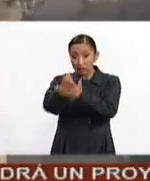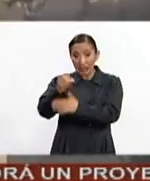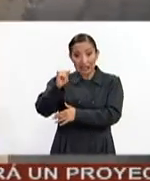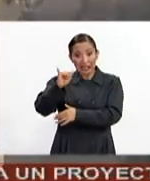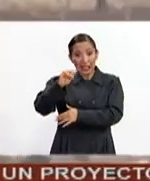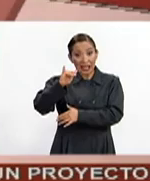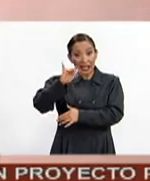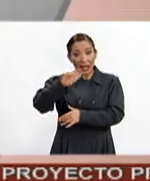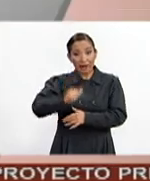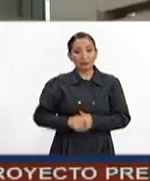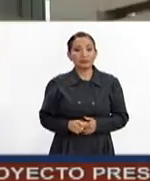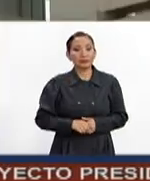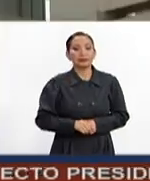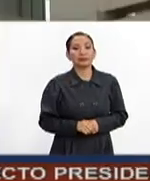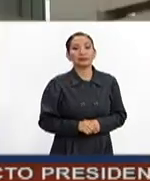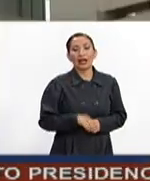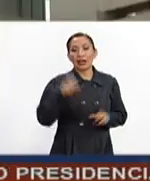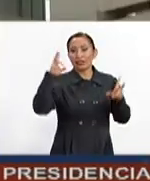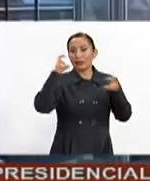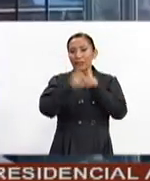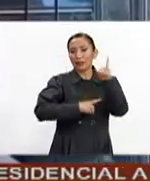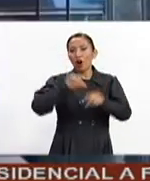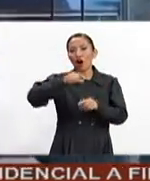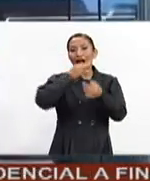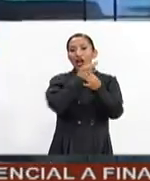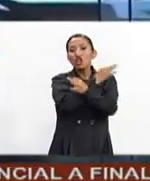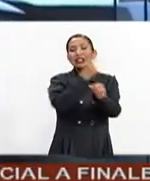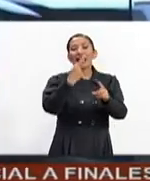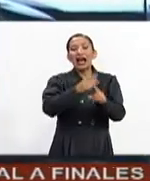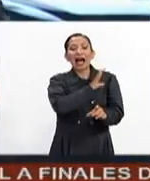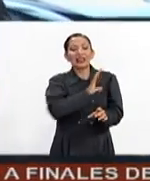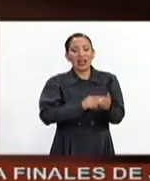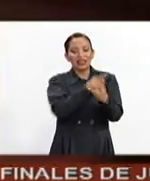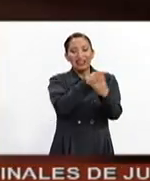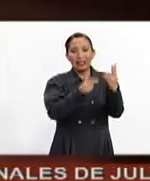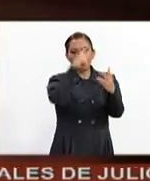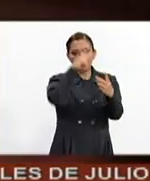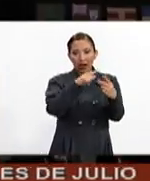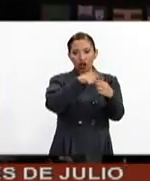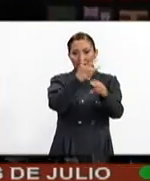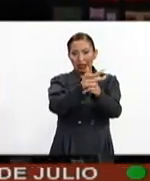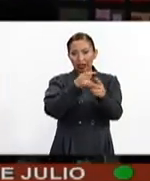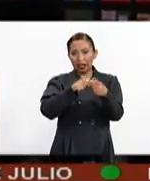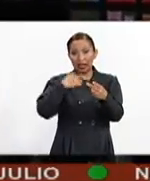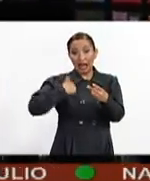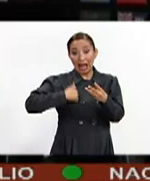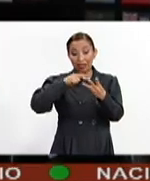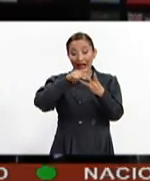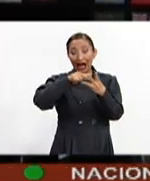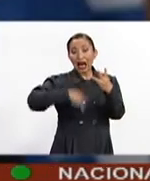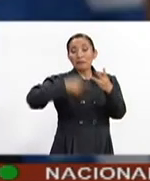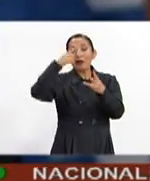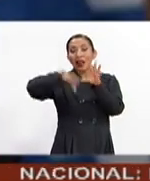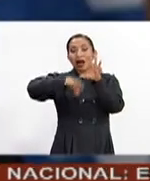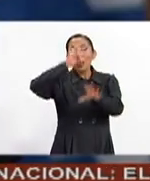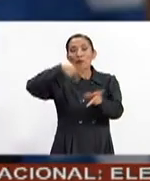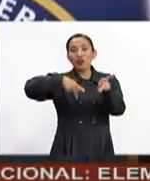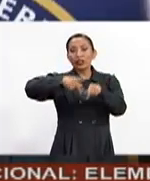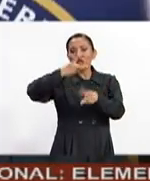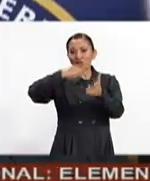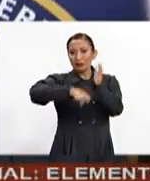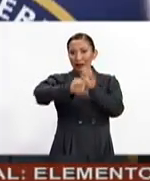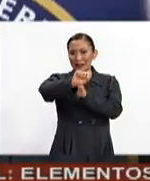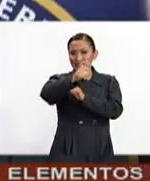atacar a Siria. Y en los deportes, hoy anuncian la candidatura conjunta entre México, Estados Unidos y Canadá para celebrar el